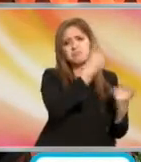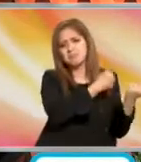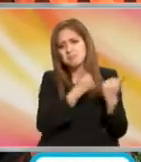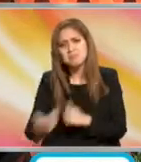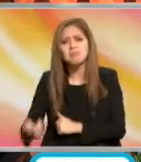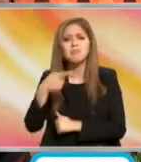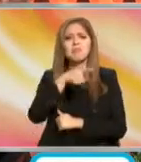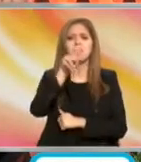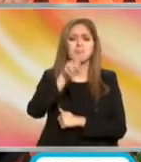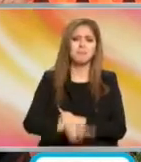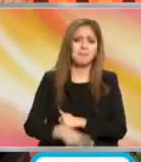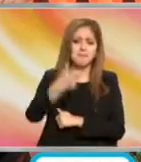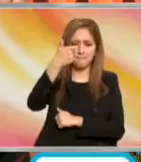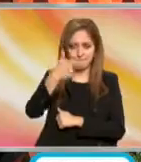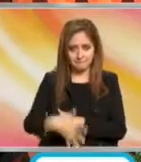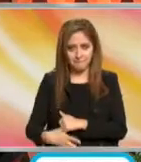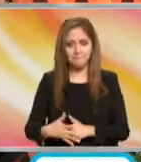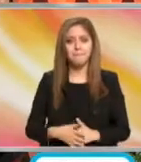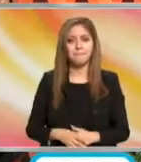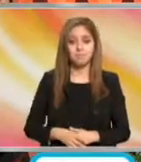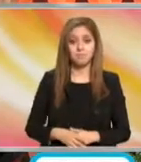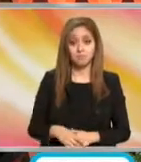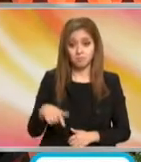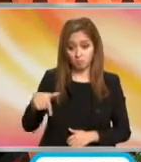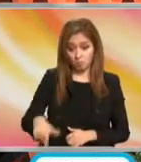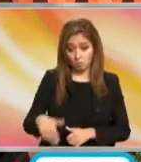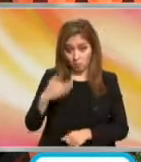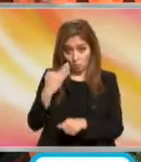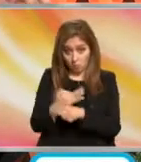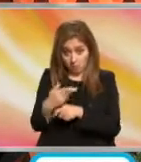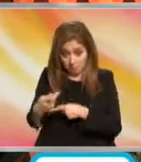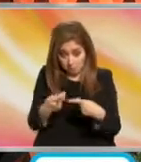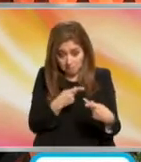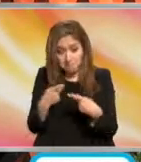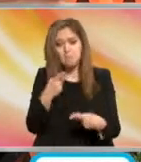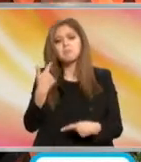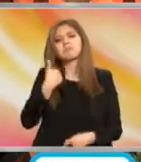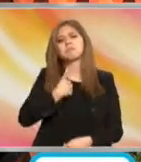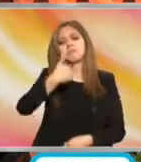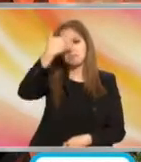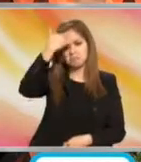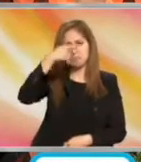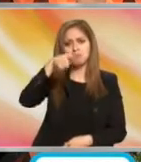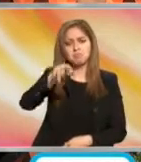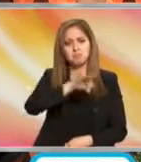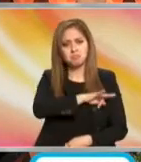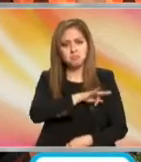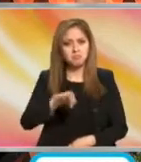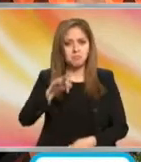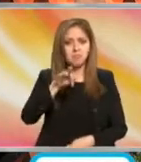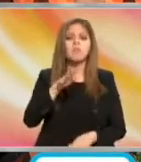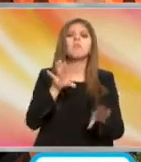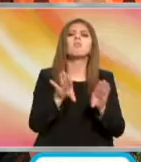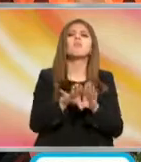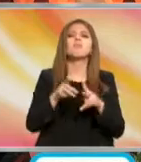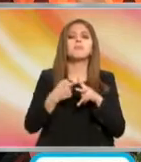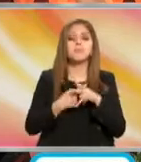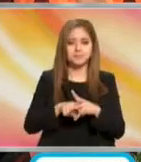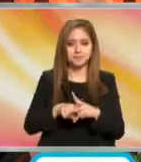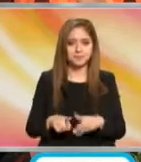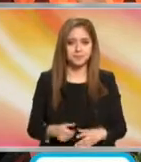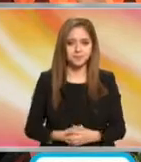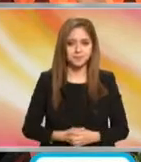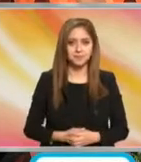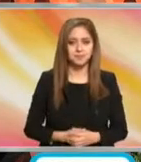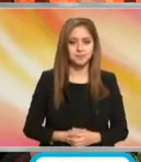económica. Esa hasta yo la puedo hacer. Ajá. Y si yo la puedo hacer, la puede hacer quien sea. Se los prometo, de verdad. Bueno, está muy bien. ¿Cómo comenzamos? Ok, chicos, bueno,